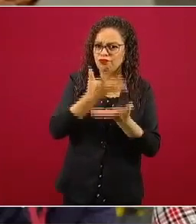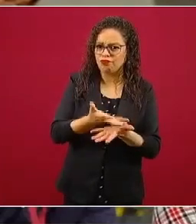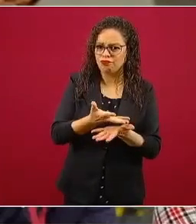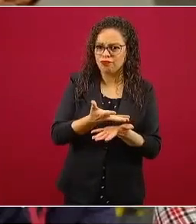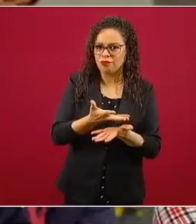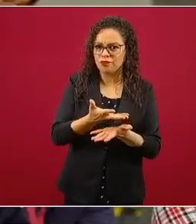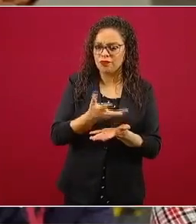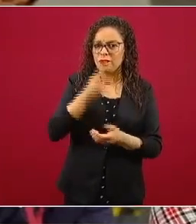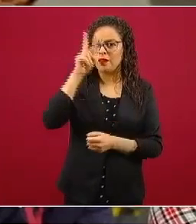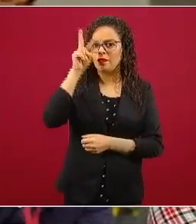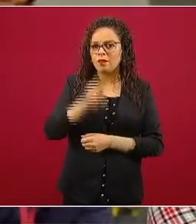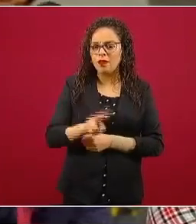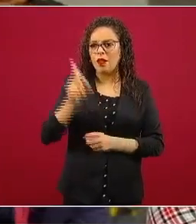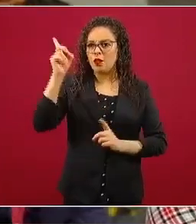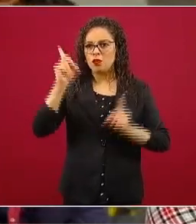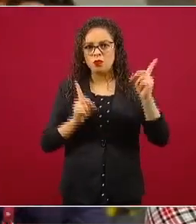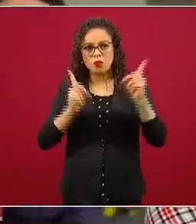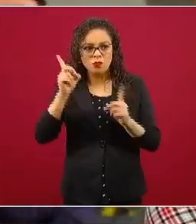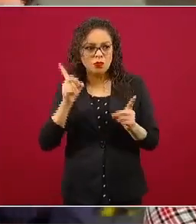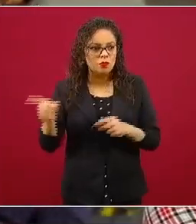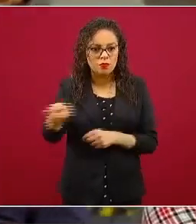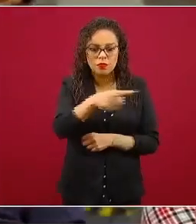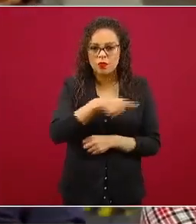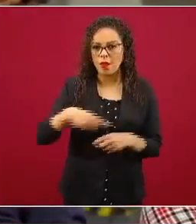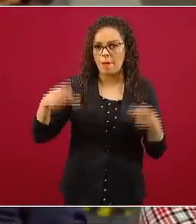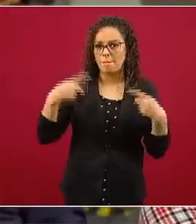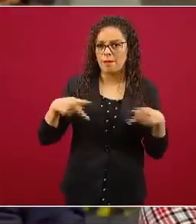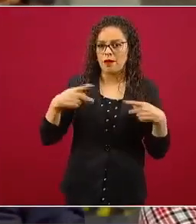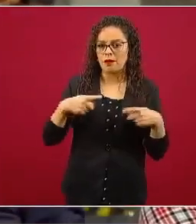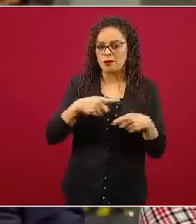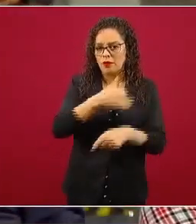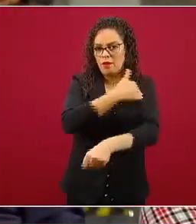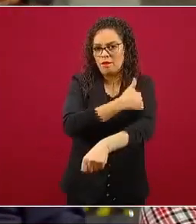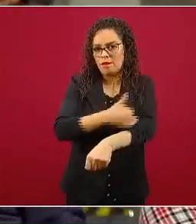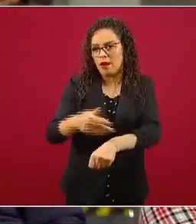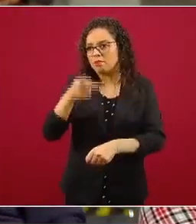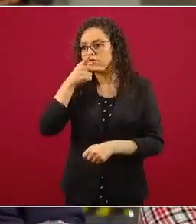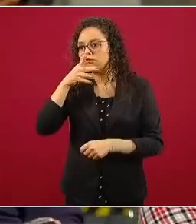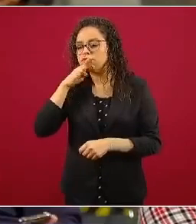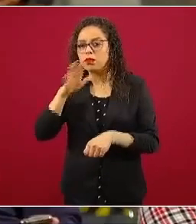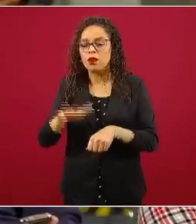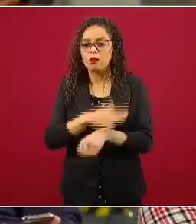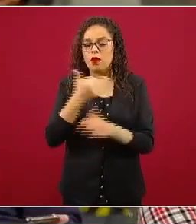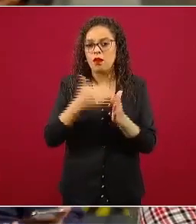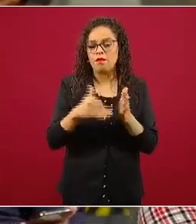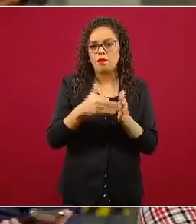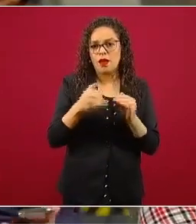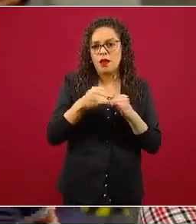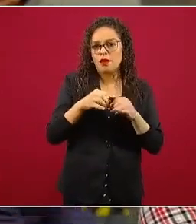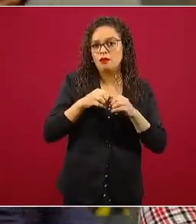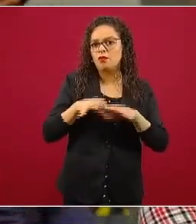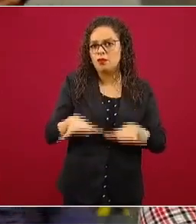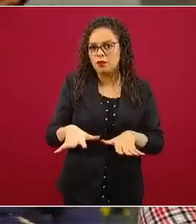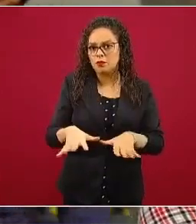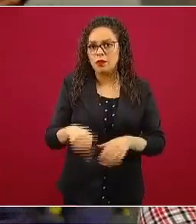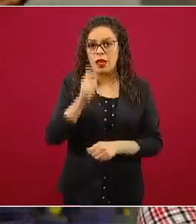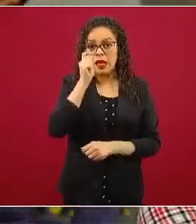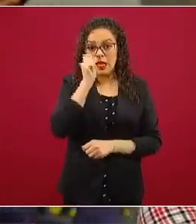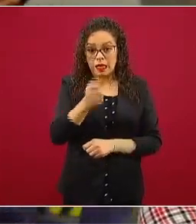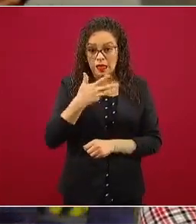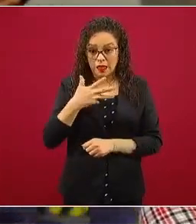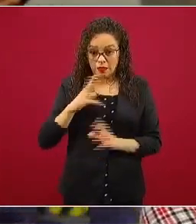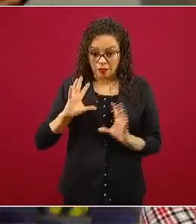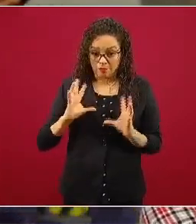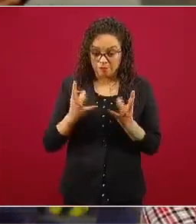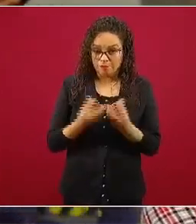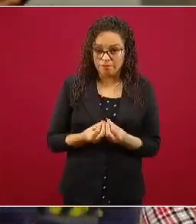más incertidumbre en los papás? ¿Por qué? Porque ellos no tienen la suficiente información. Quienes tienen la información, pues es obviamente